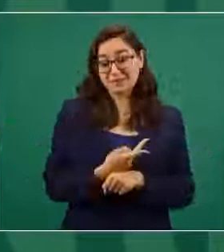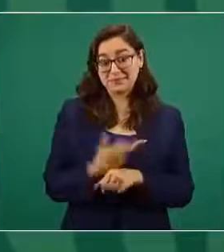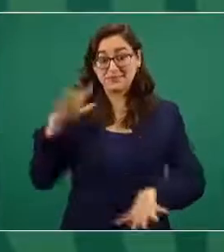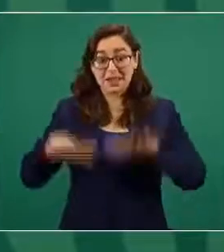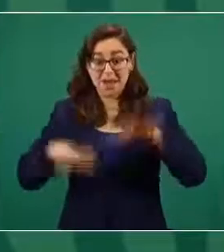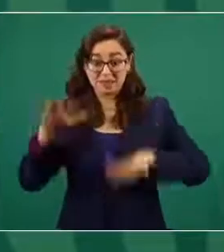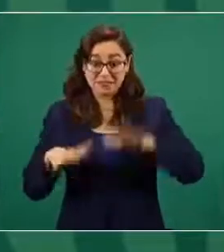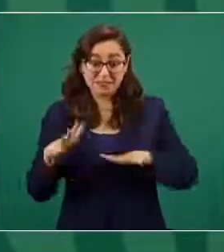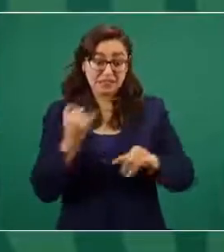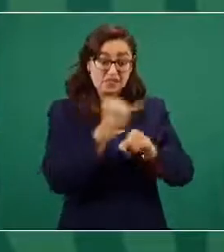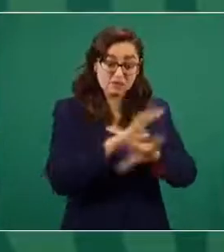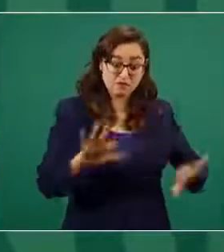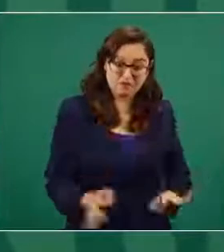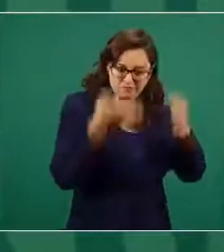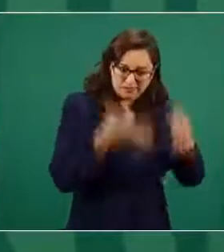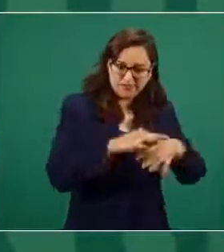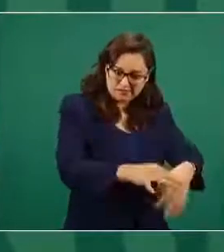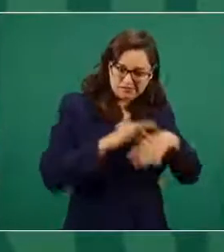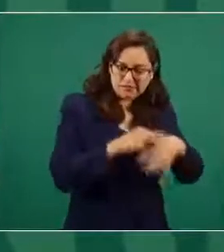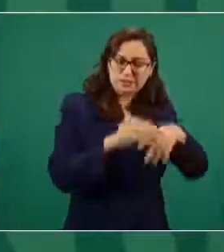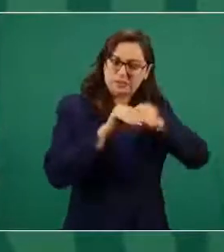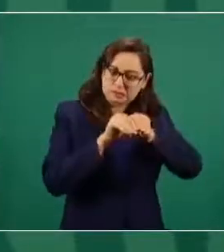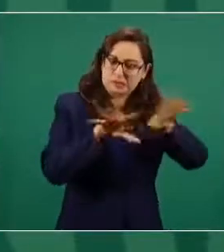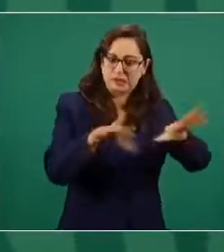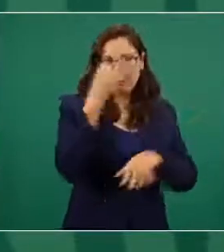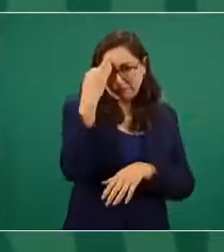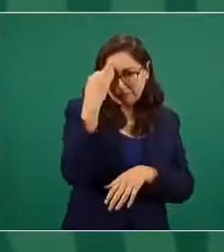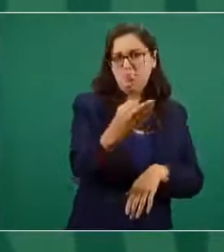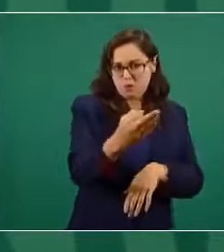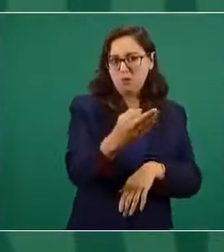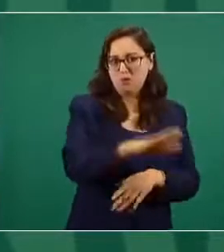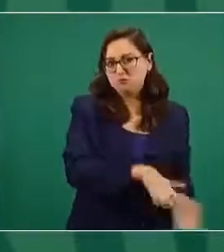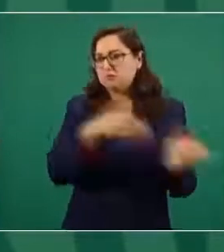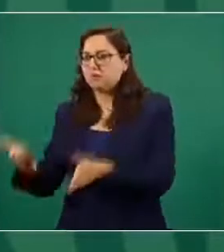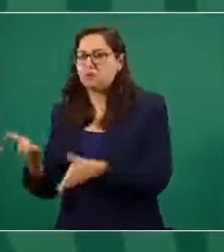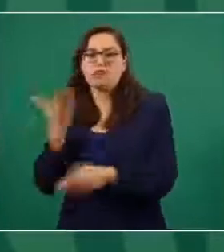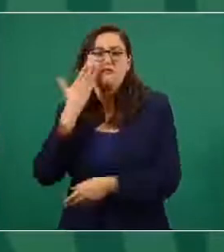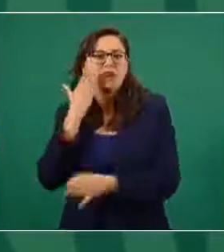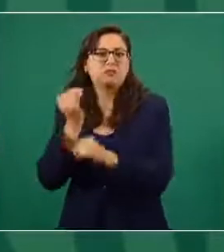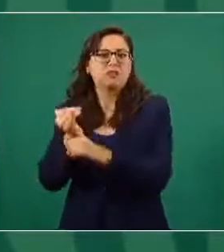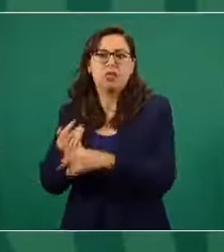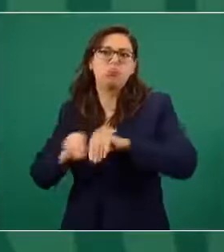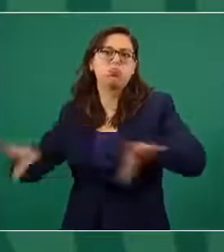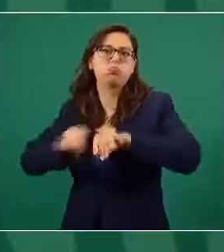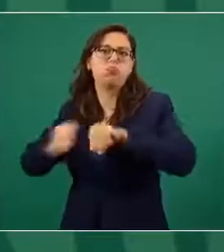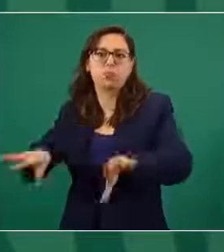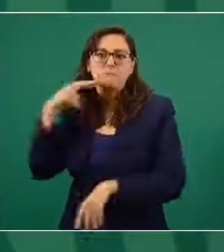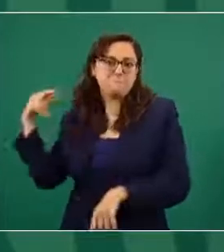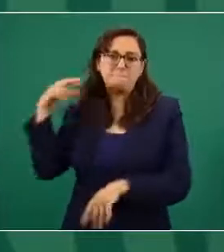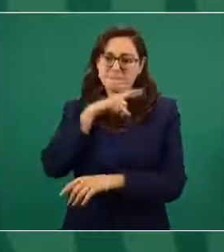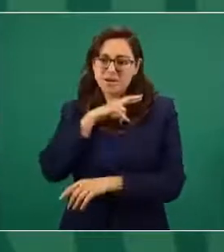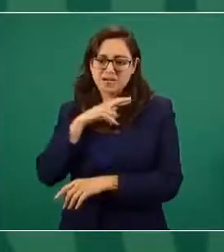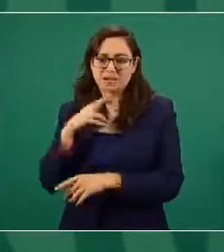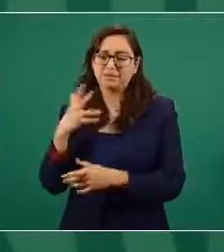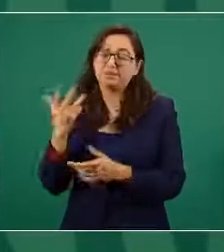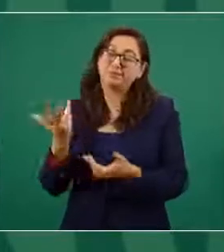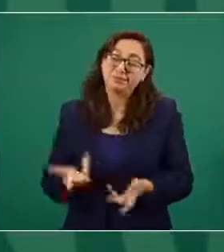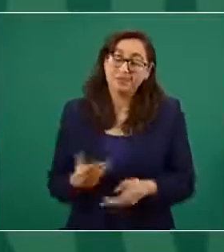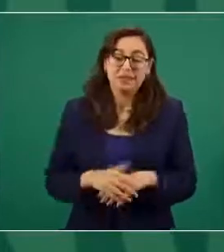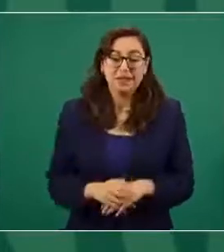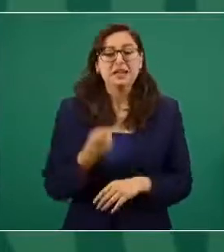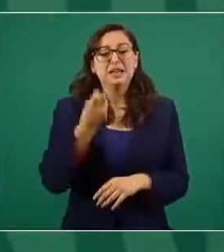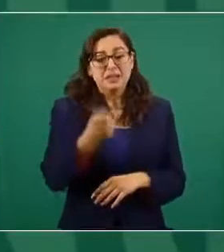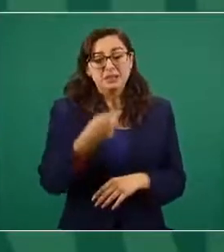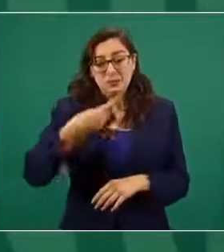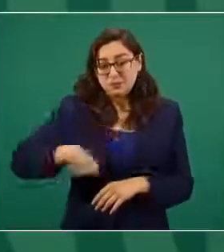de lo que se divulga la información científica, a pesar de que con las agencias de salud pública globales tenemos un diálogo continuo y identificamos las fuentes científicas. Entonces siempre preferimos